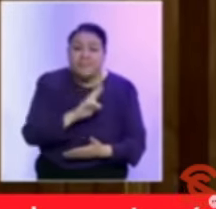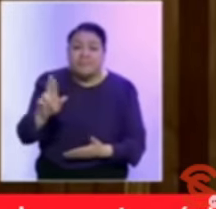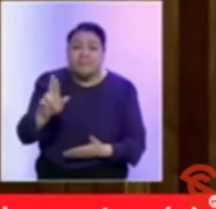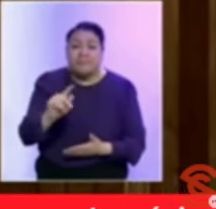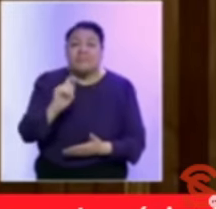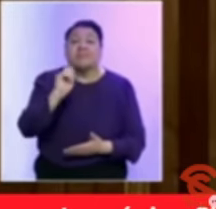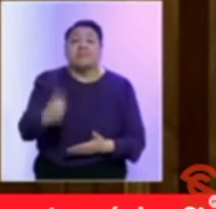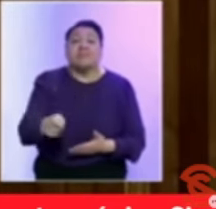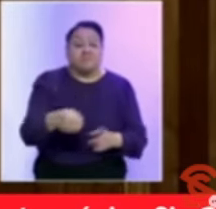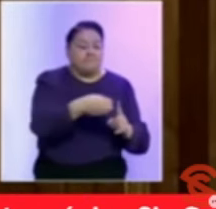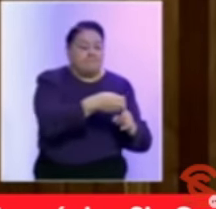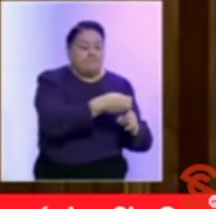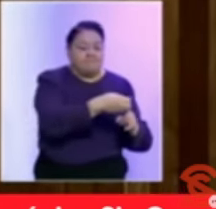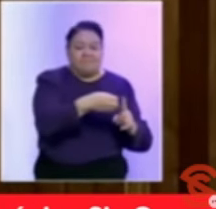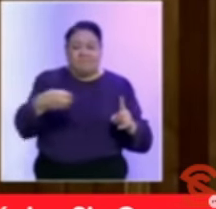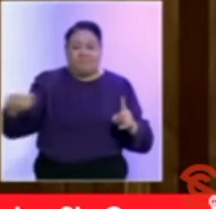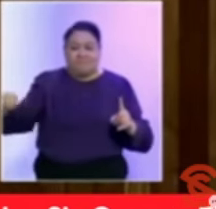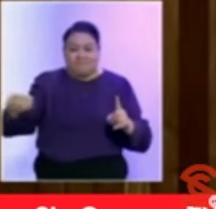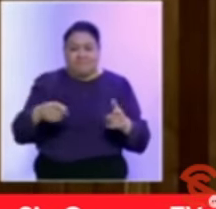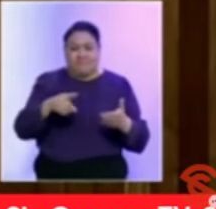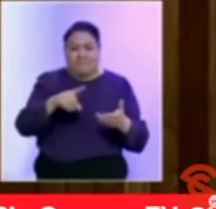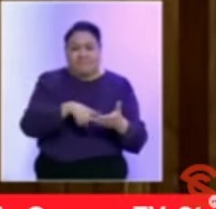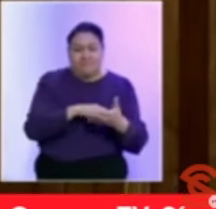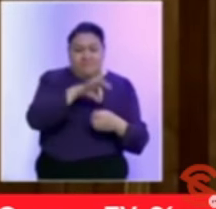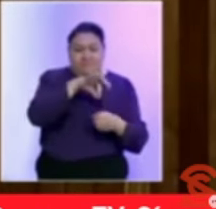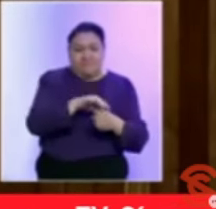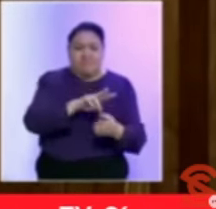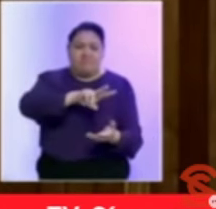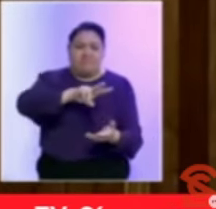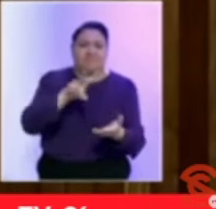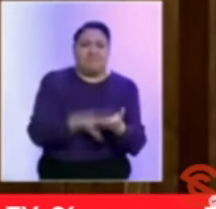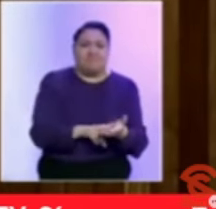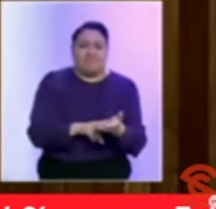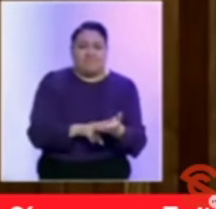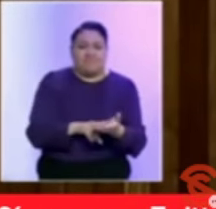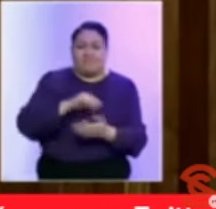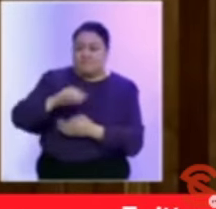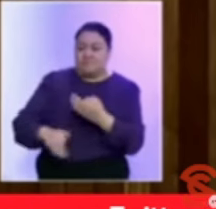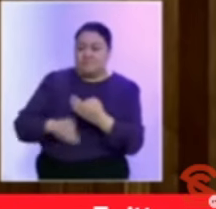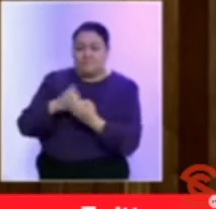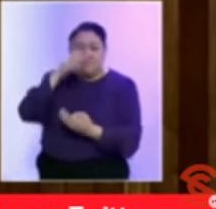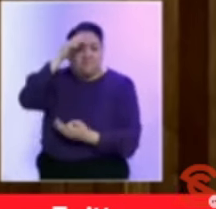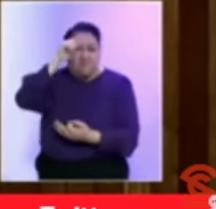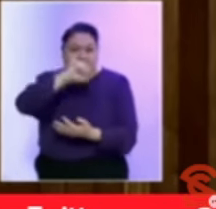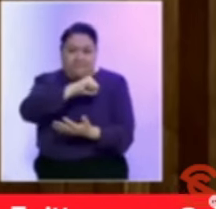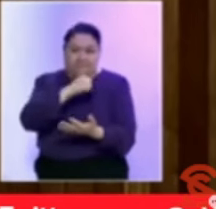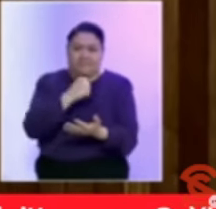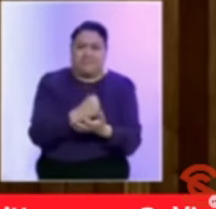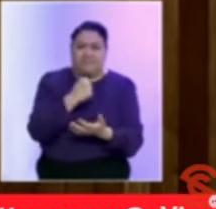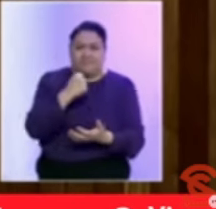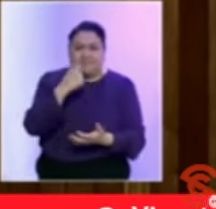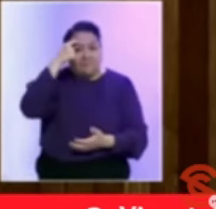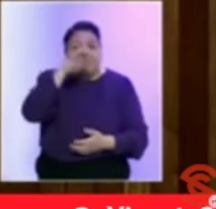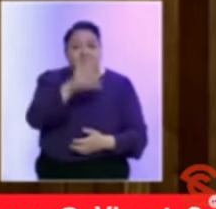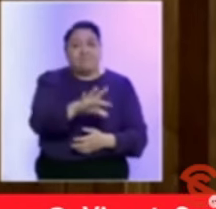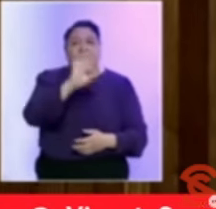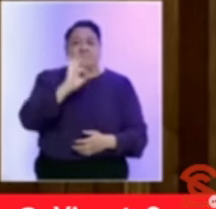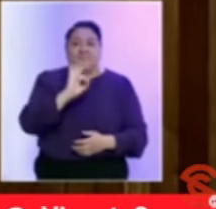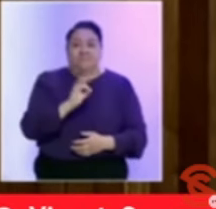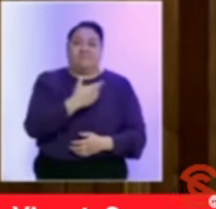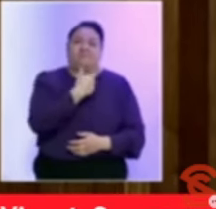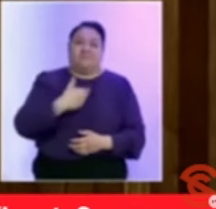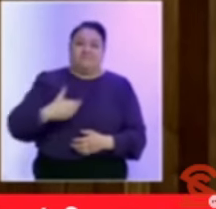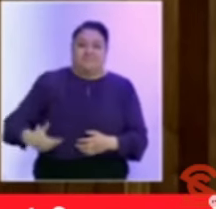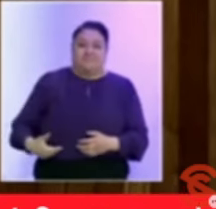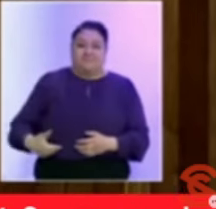de la elección por unanimidad a la presidencia de la República nuestro movimiento